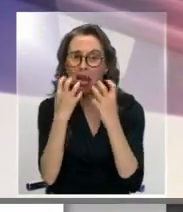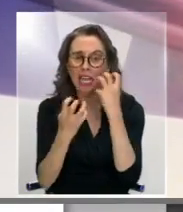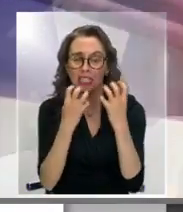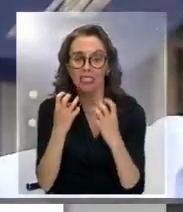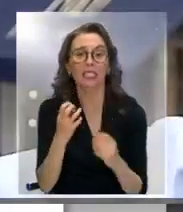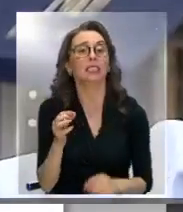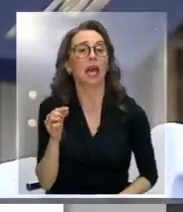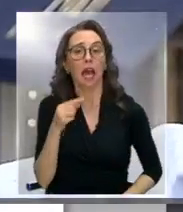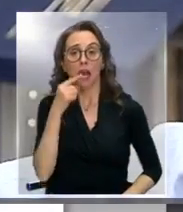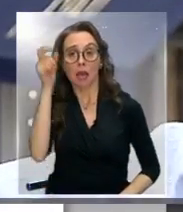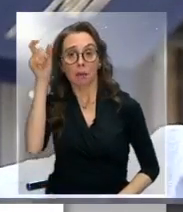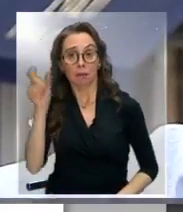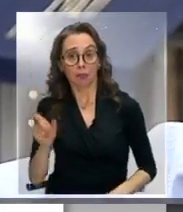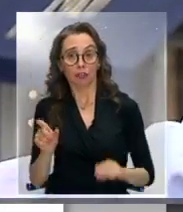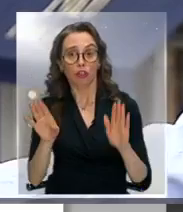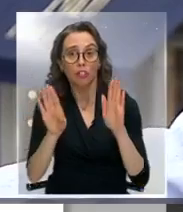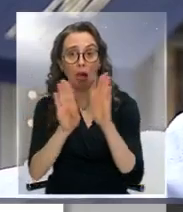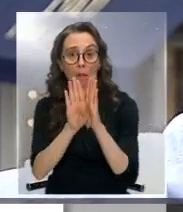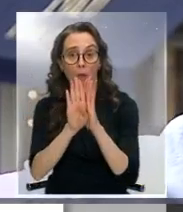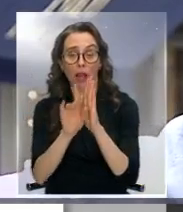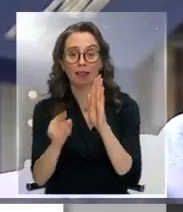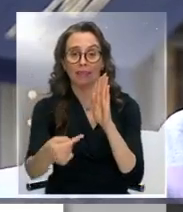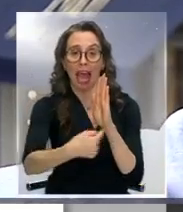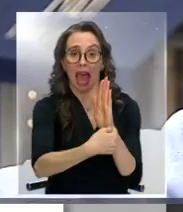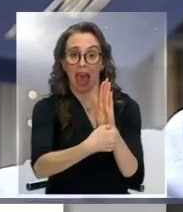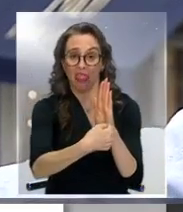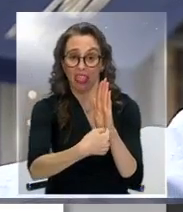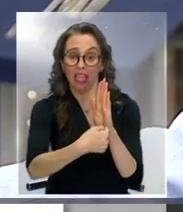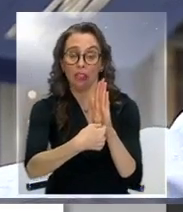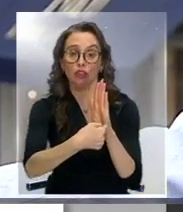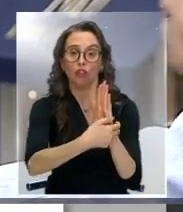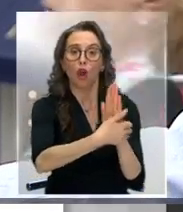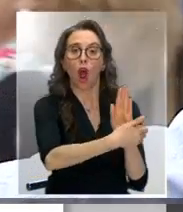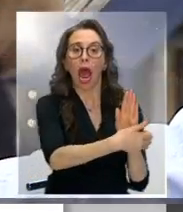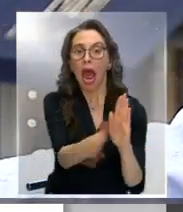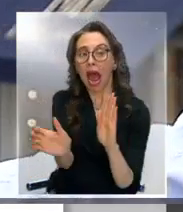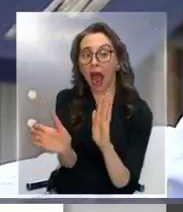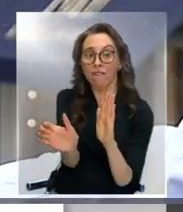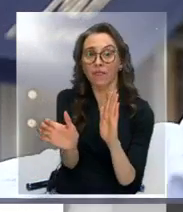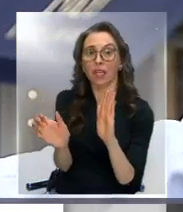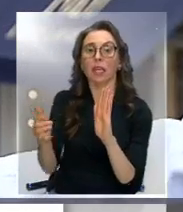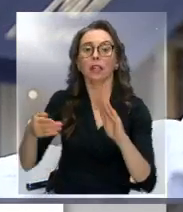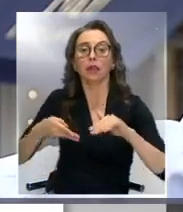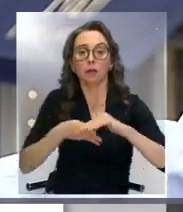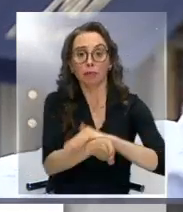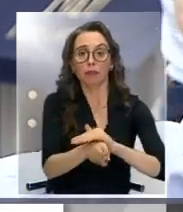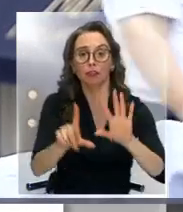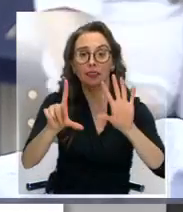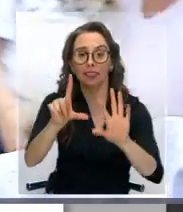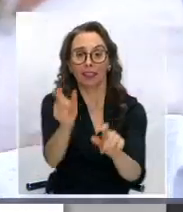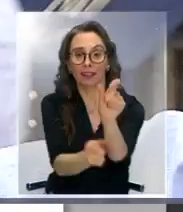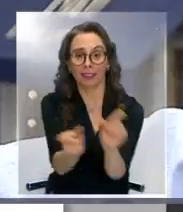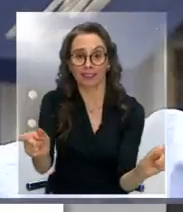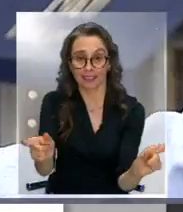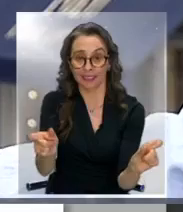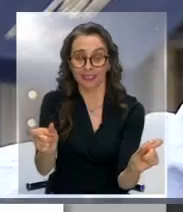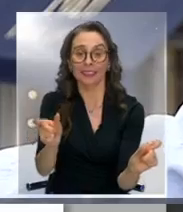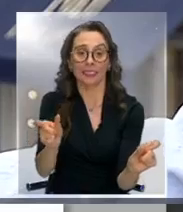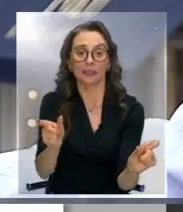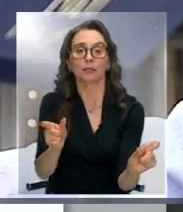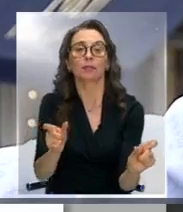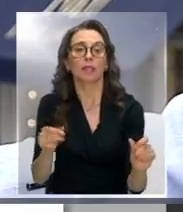Abre esta puerta por dentro, donde permite el ingreso a un grupo aproximado de 7 sujetos, los cuales se